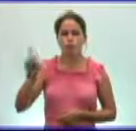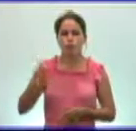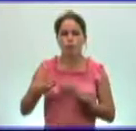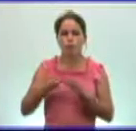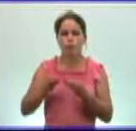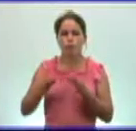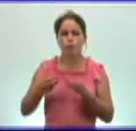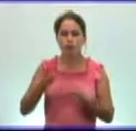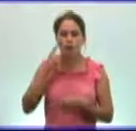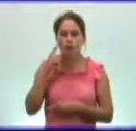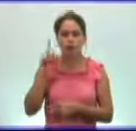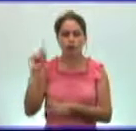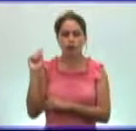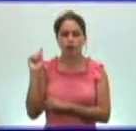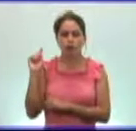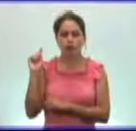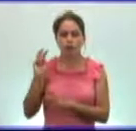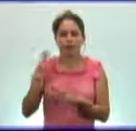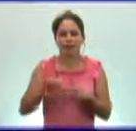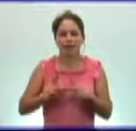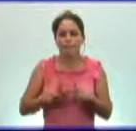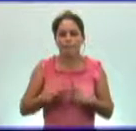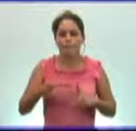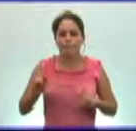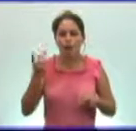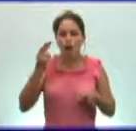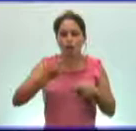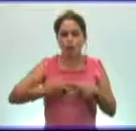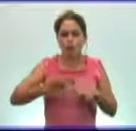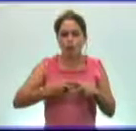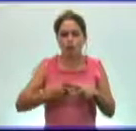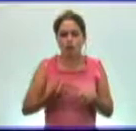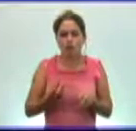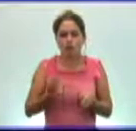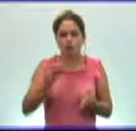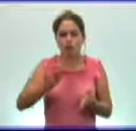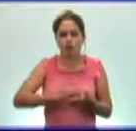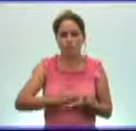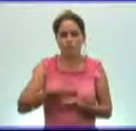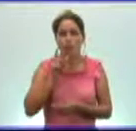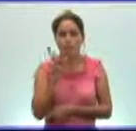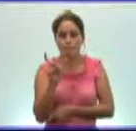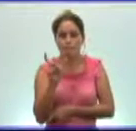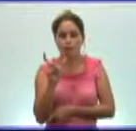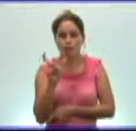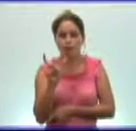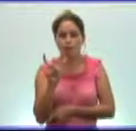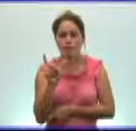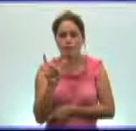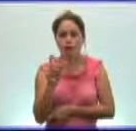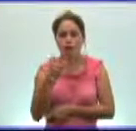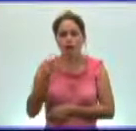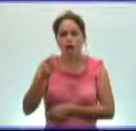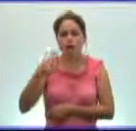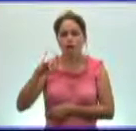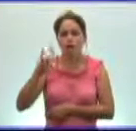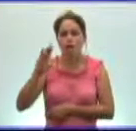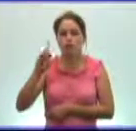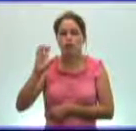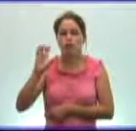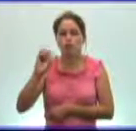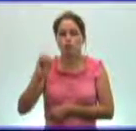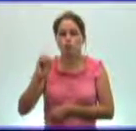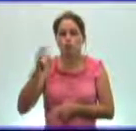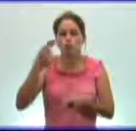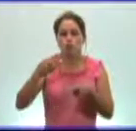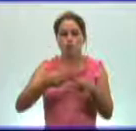presente que para nombrarlos se nombra con la palabra ácido y el nombre del anión poliatómico,